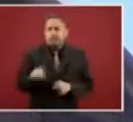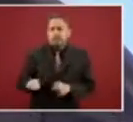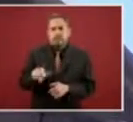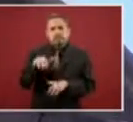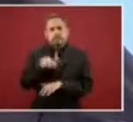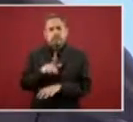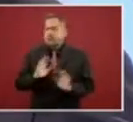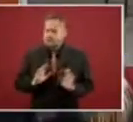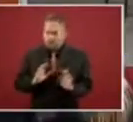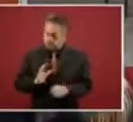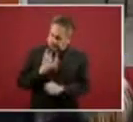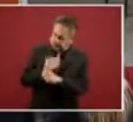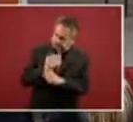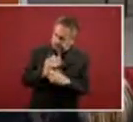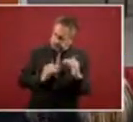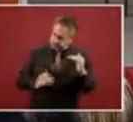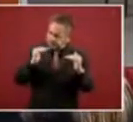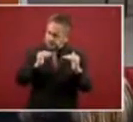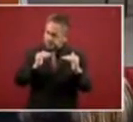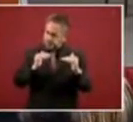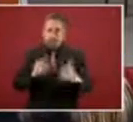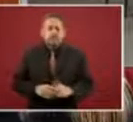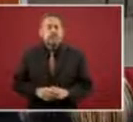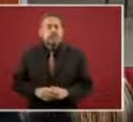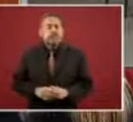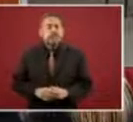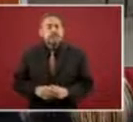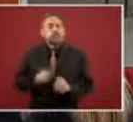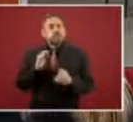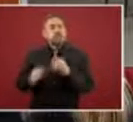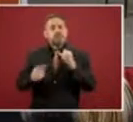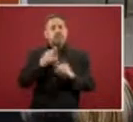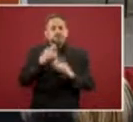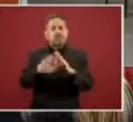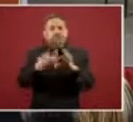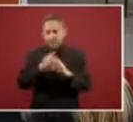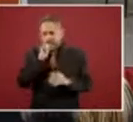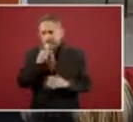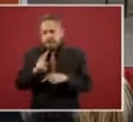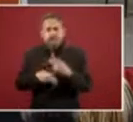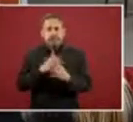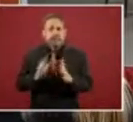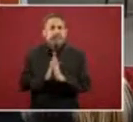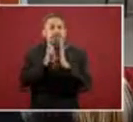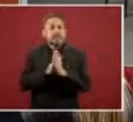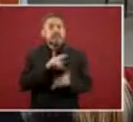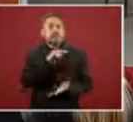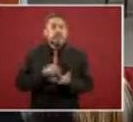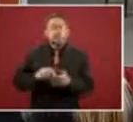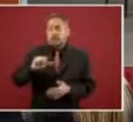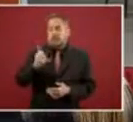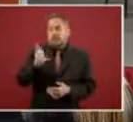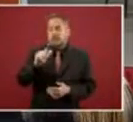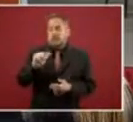playa. Por último, también tenemos la intervención en lo que corresponde a Ayala y